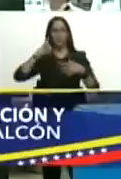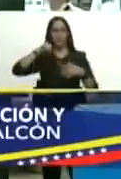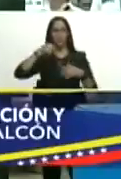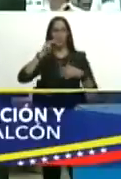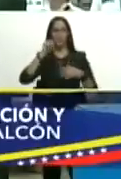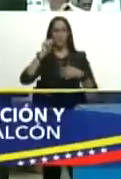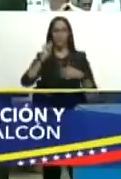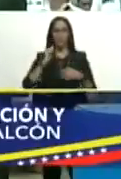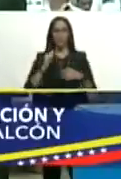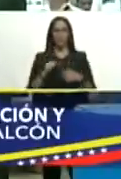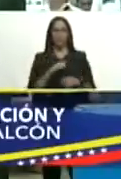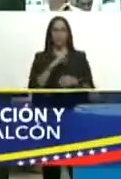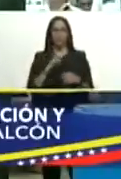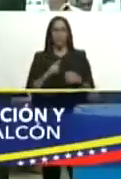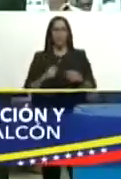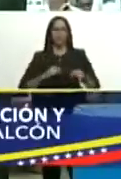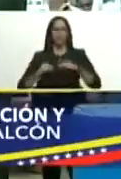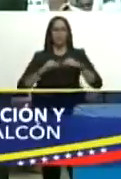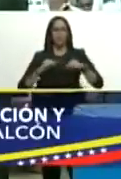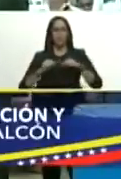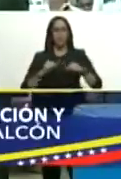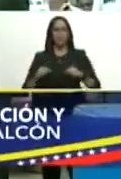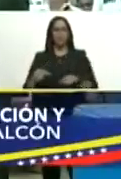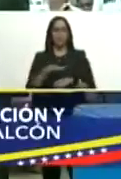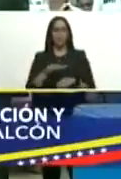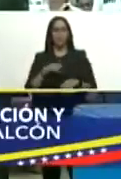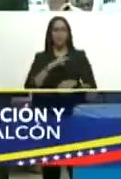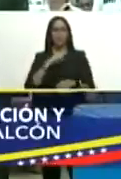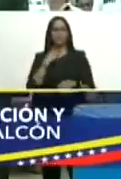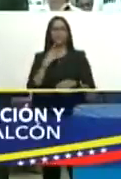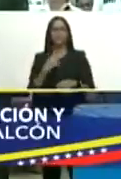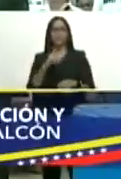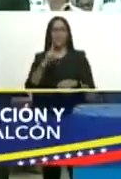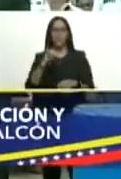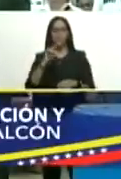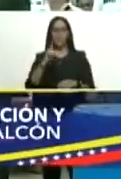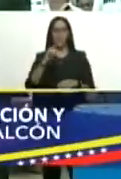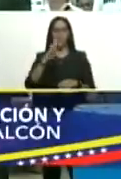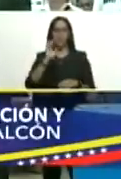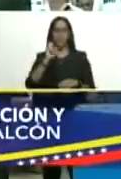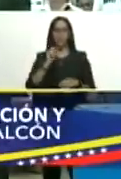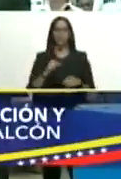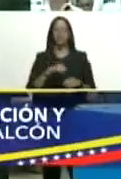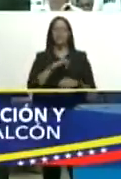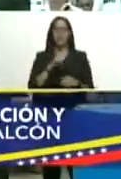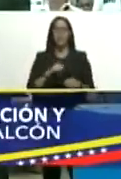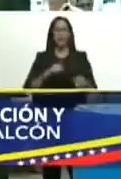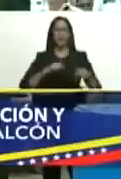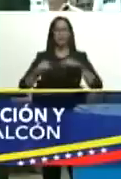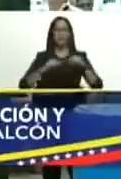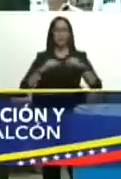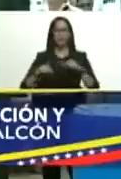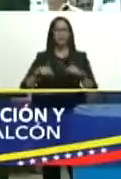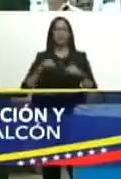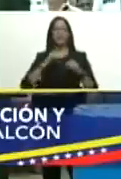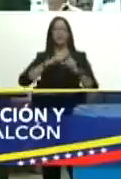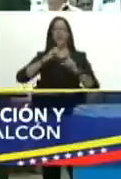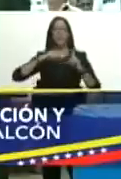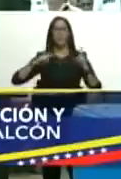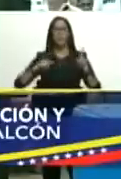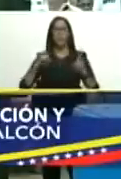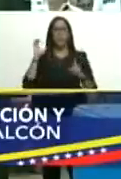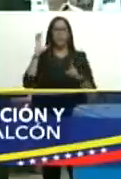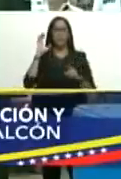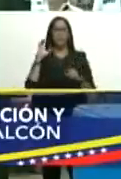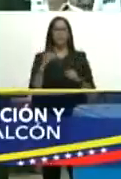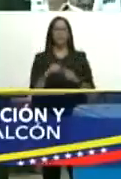igual manera el gerente general, nuestra vocera Lilibet Padilla, de igual manera el gerente general de Corpolet en el estado, y